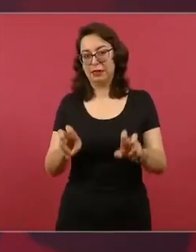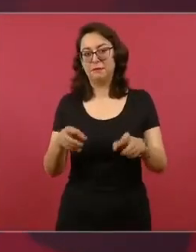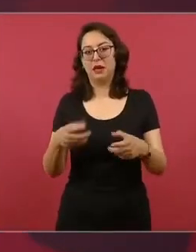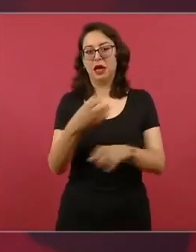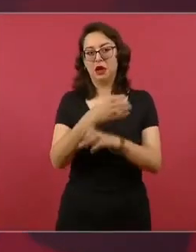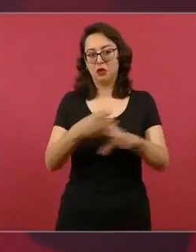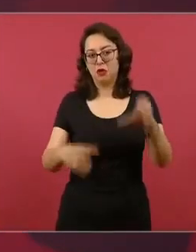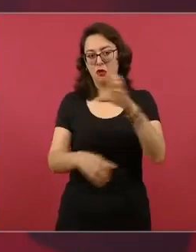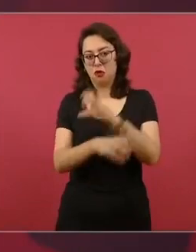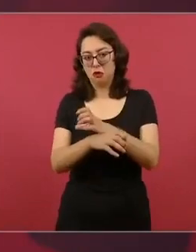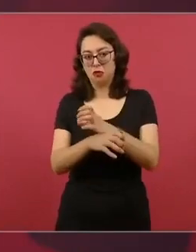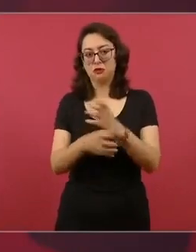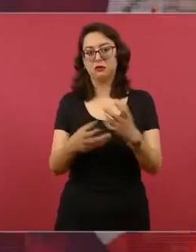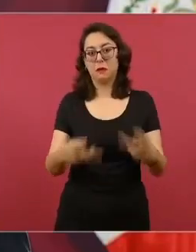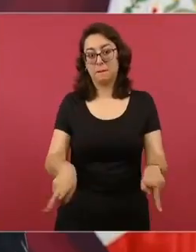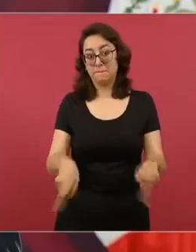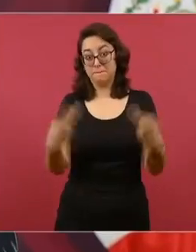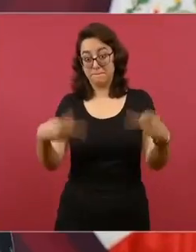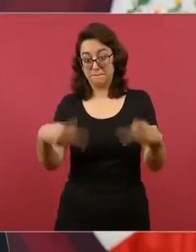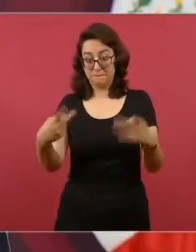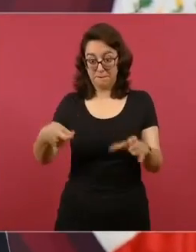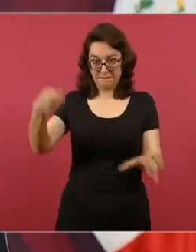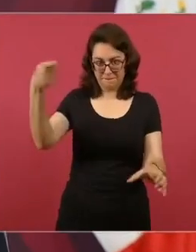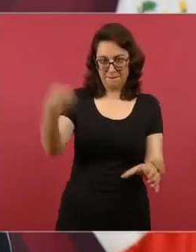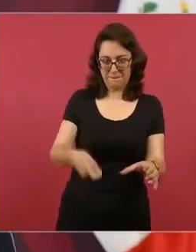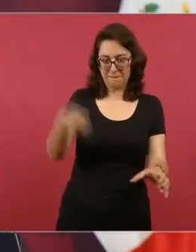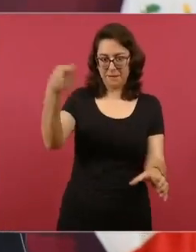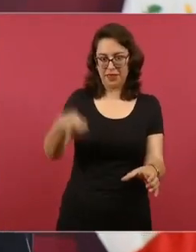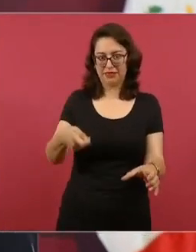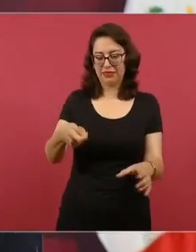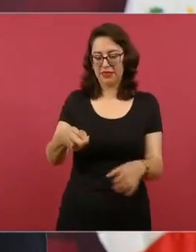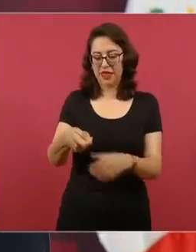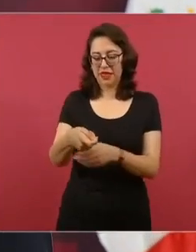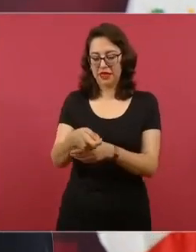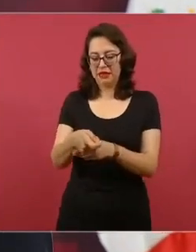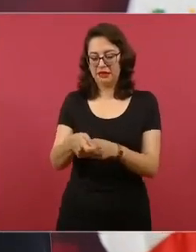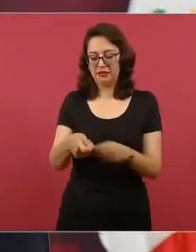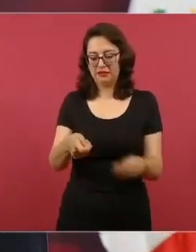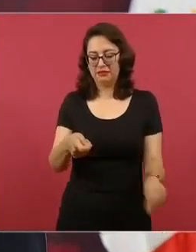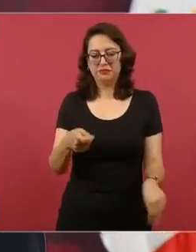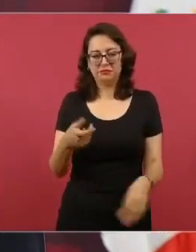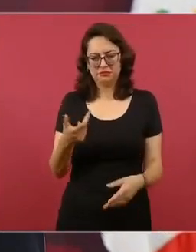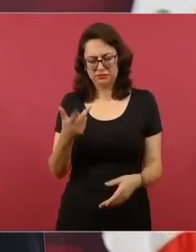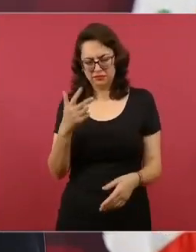documentos y se considera que son piezas robadas